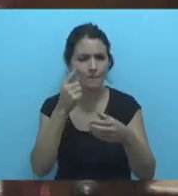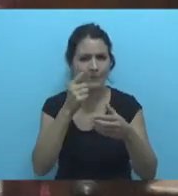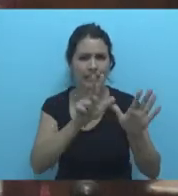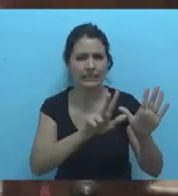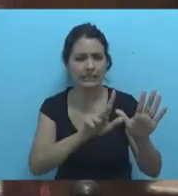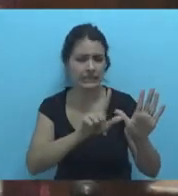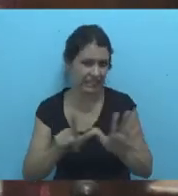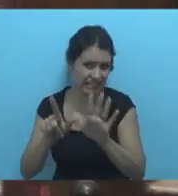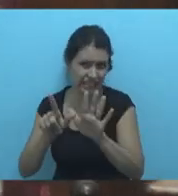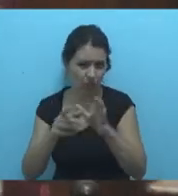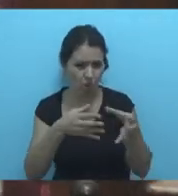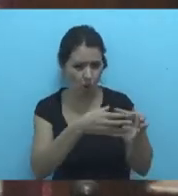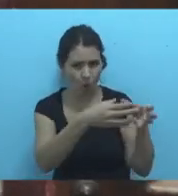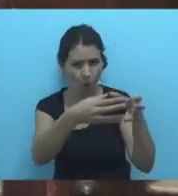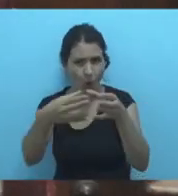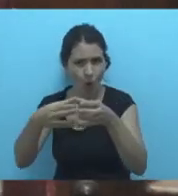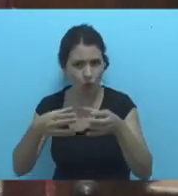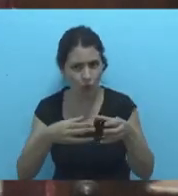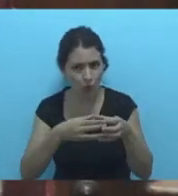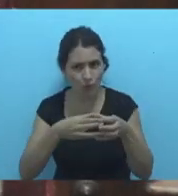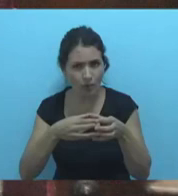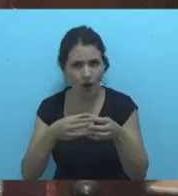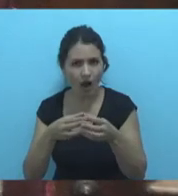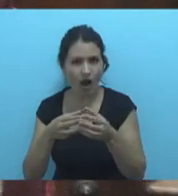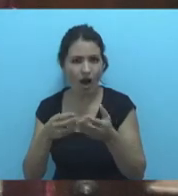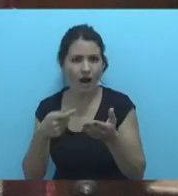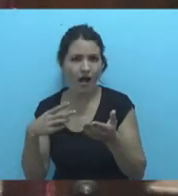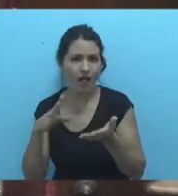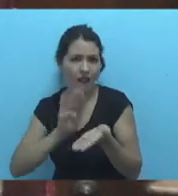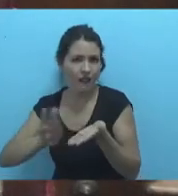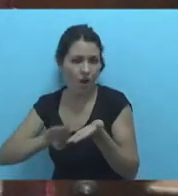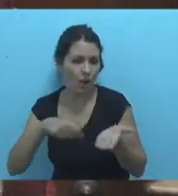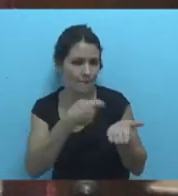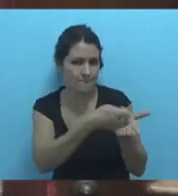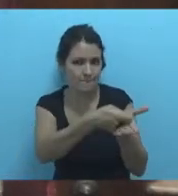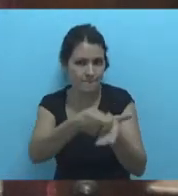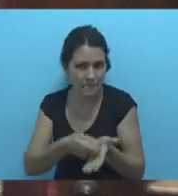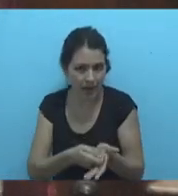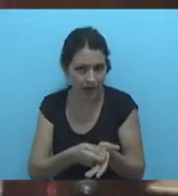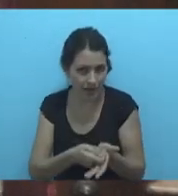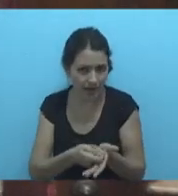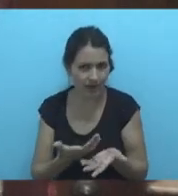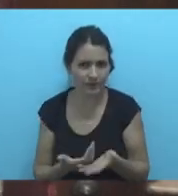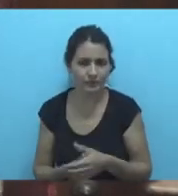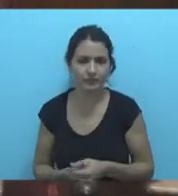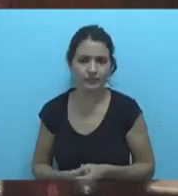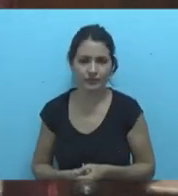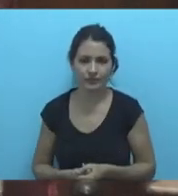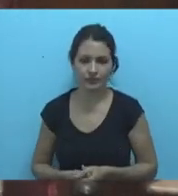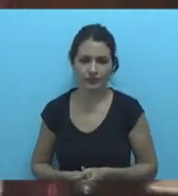dólares. Porque nosotros siempre hablamos de los 300 millones de dólares que se le debe al Banco de la Nación Argentina, pero faltan todavía 1.100